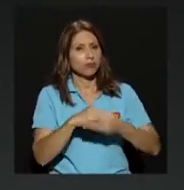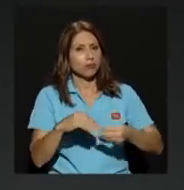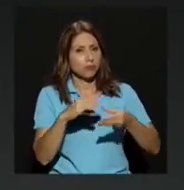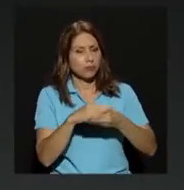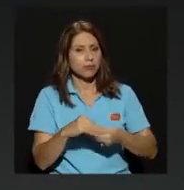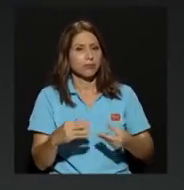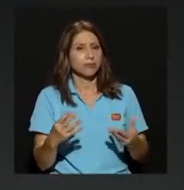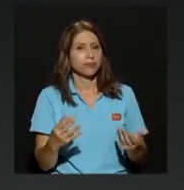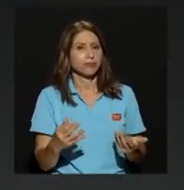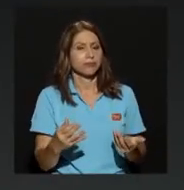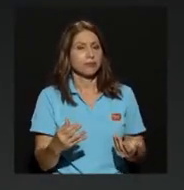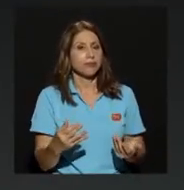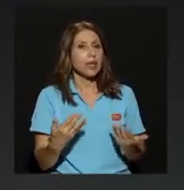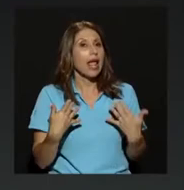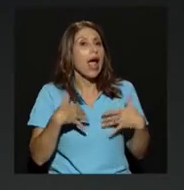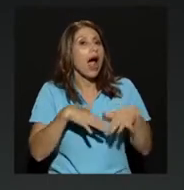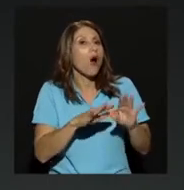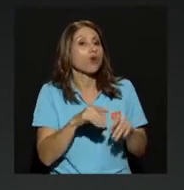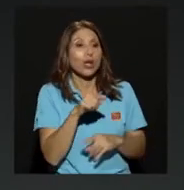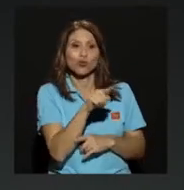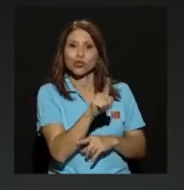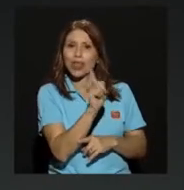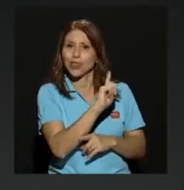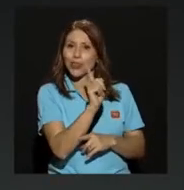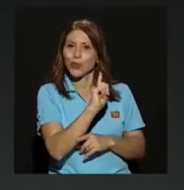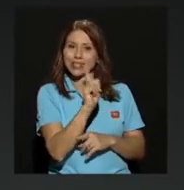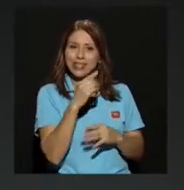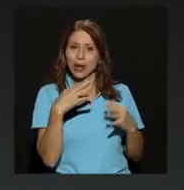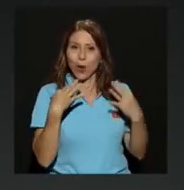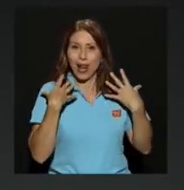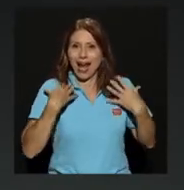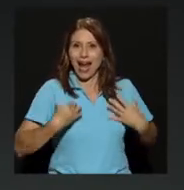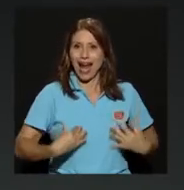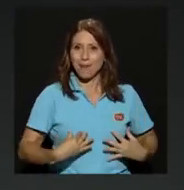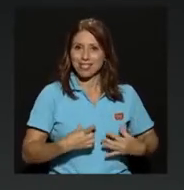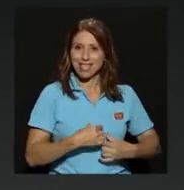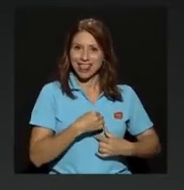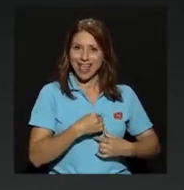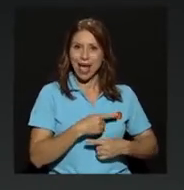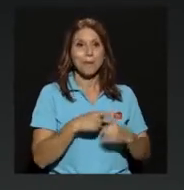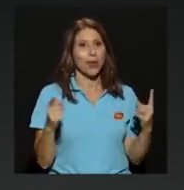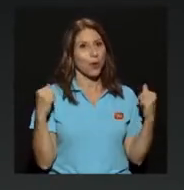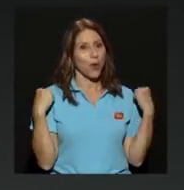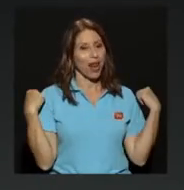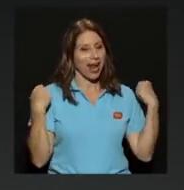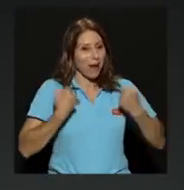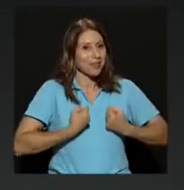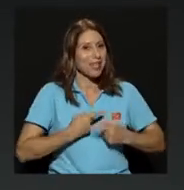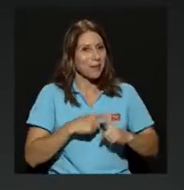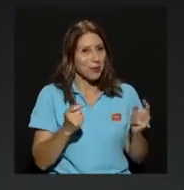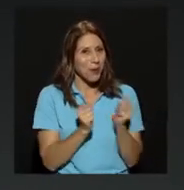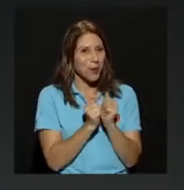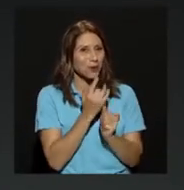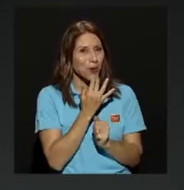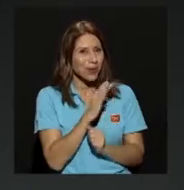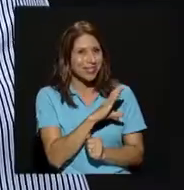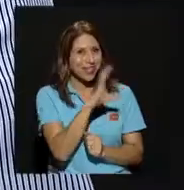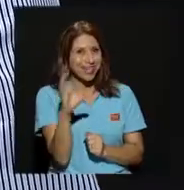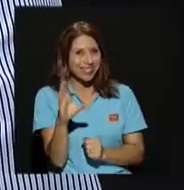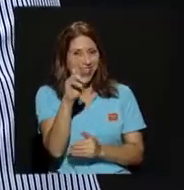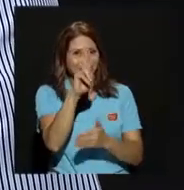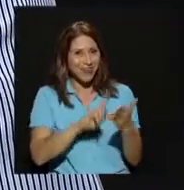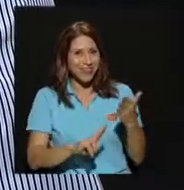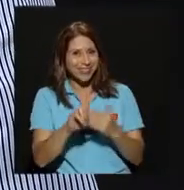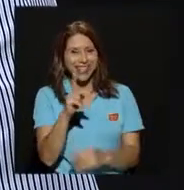que aunque no esté usted con la camiseta, sino con la camisa, pero está con los colores celeste de la universidad, de manera que